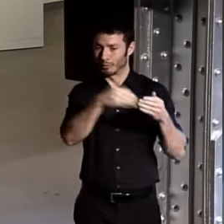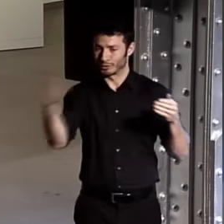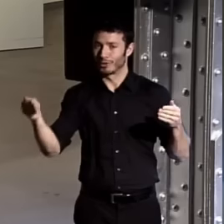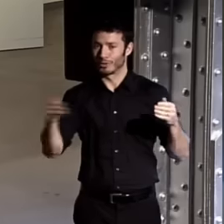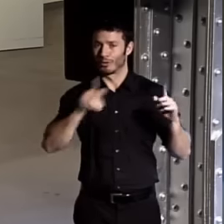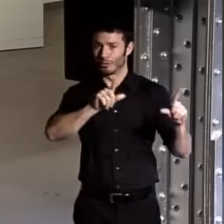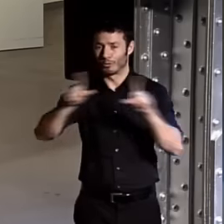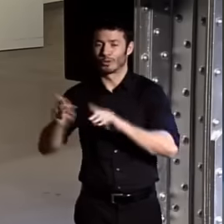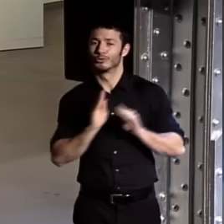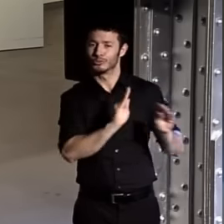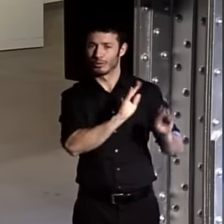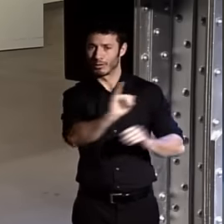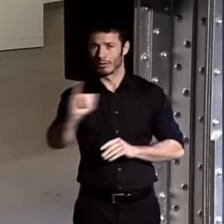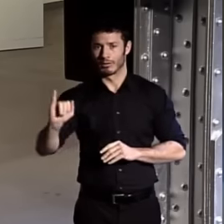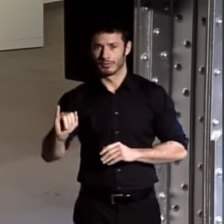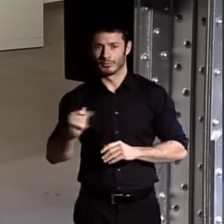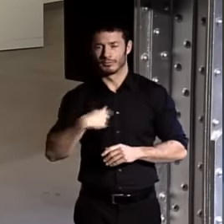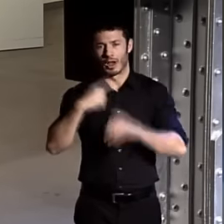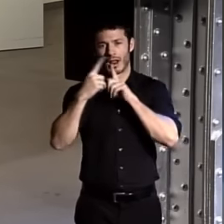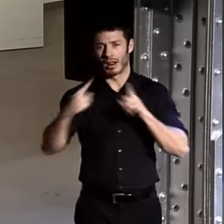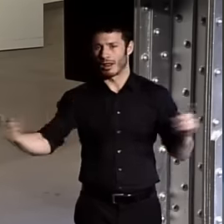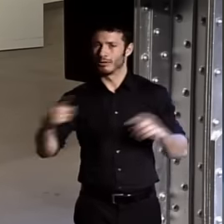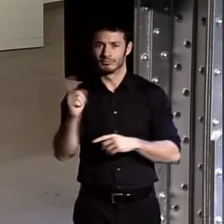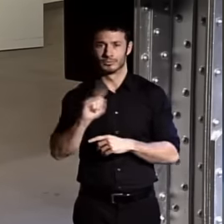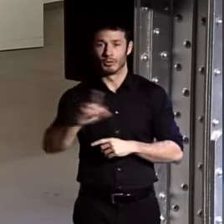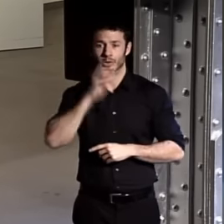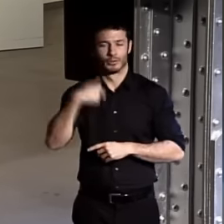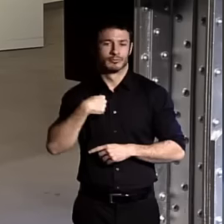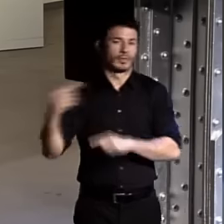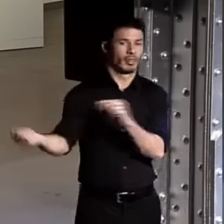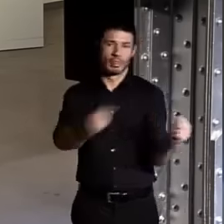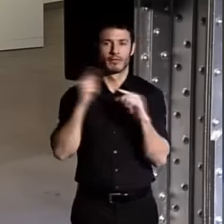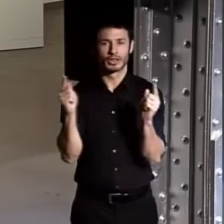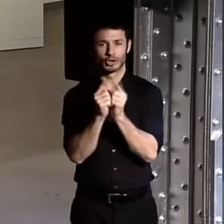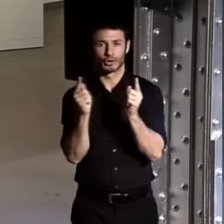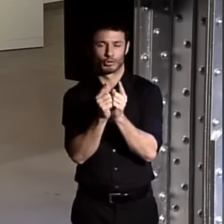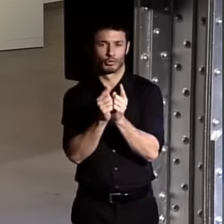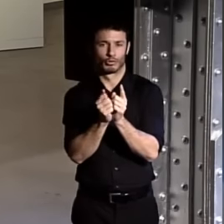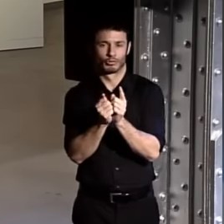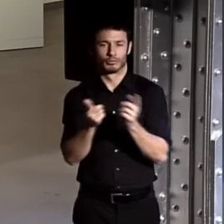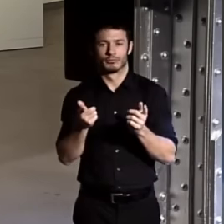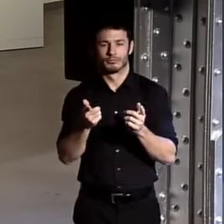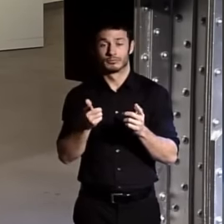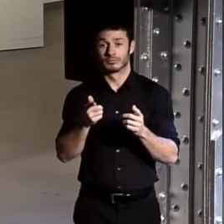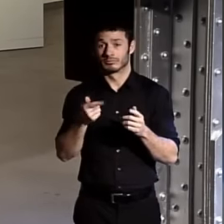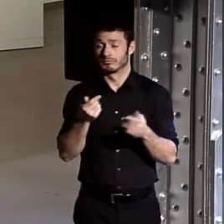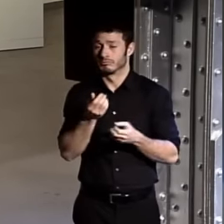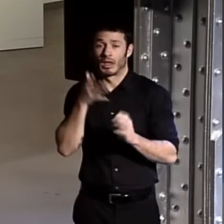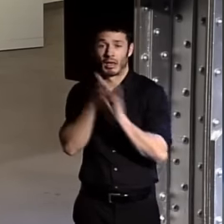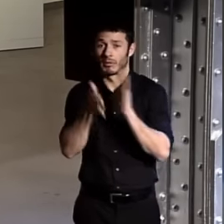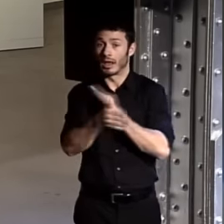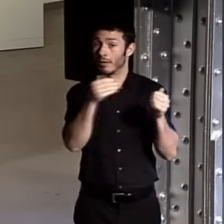exposición bueno no me voy a largar porque esto es más bien un coloquio breve entre ellos solo decir que la la exposición